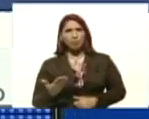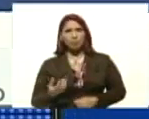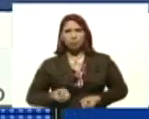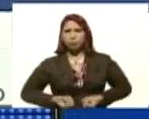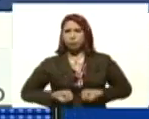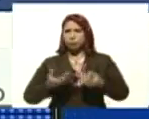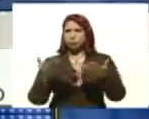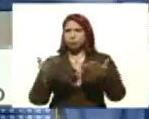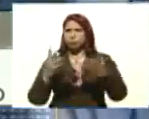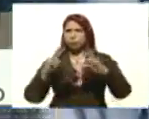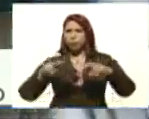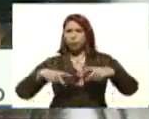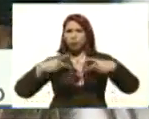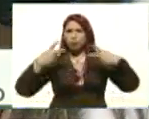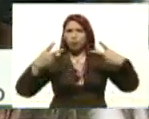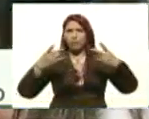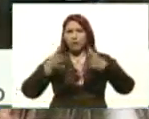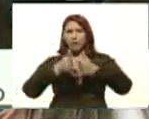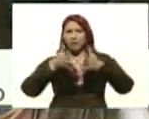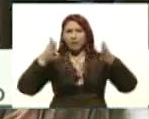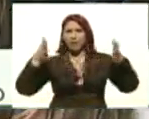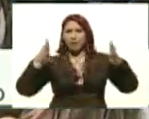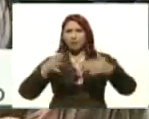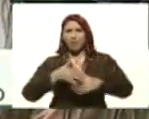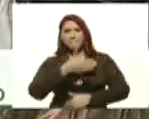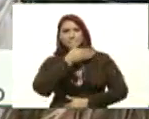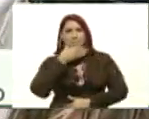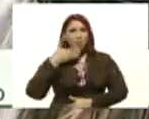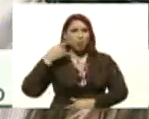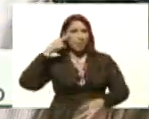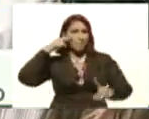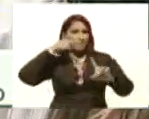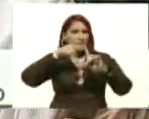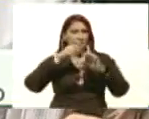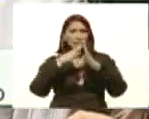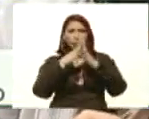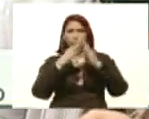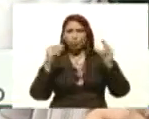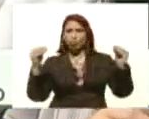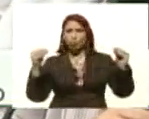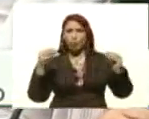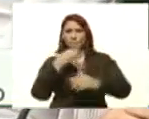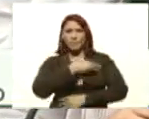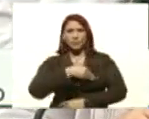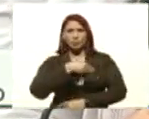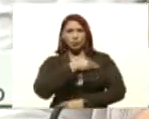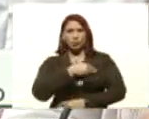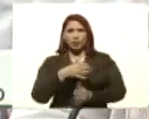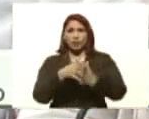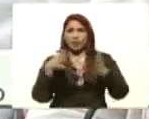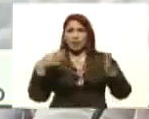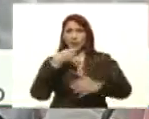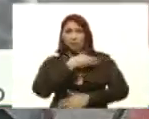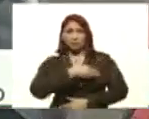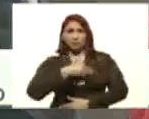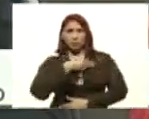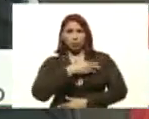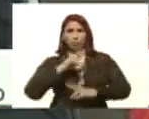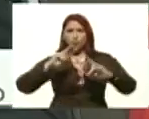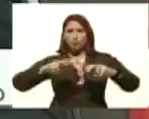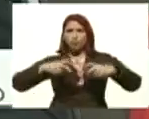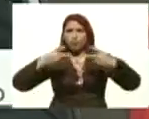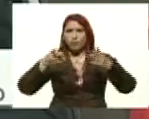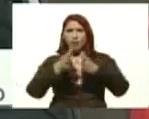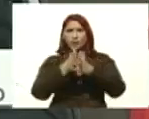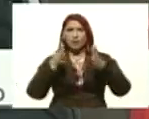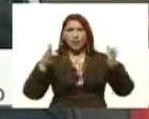nuevas y grandes y mejores metas para todas las misiones y grandes misiones. Nuevas,